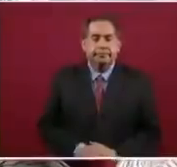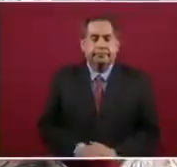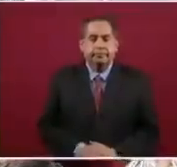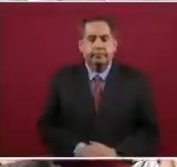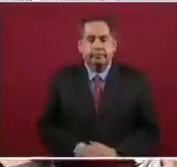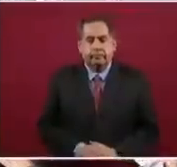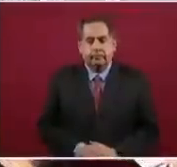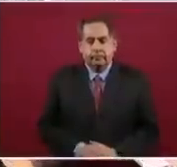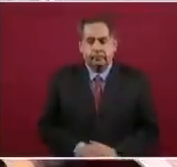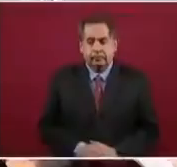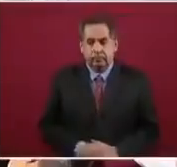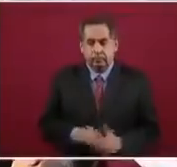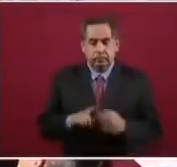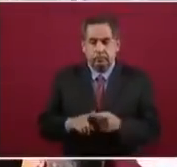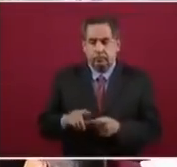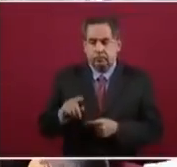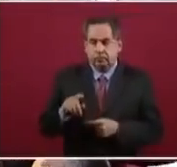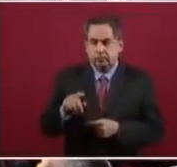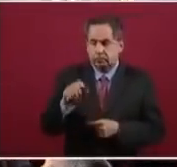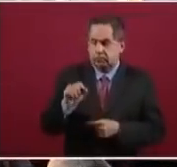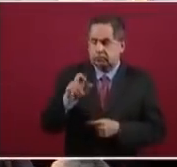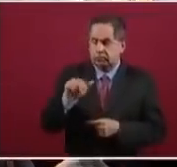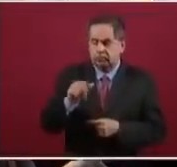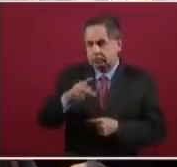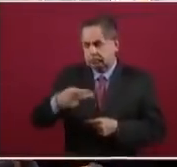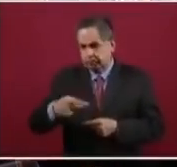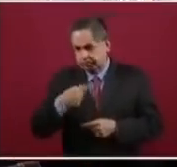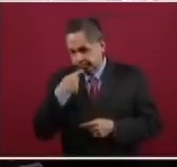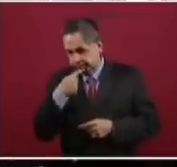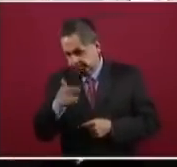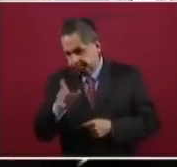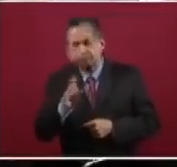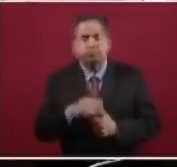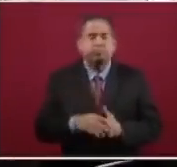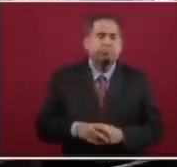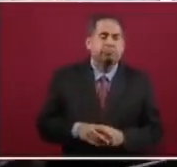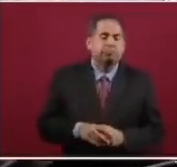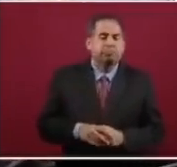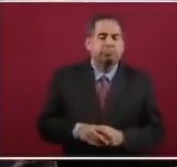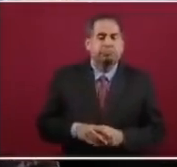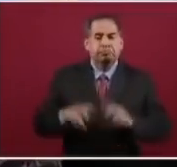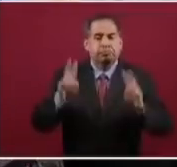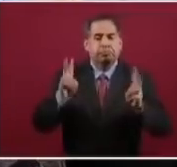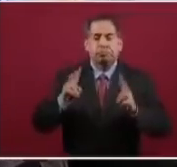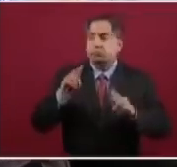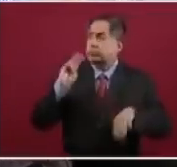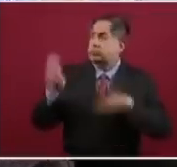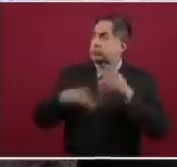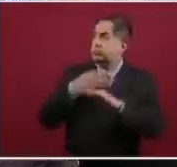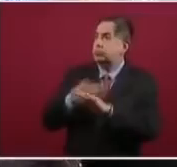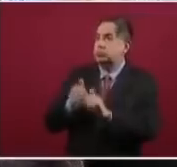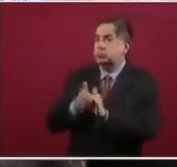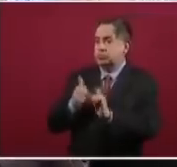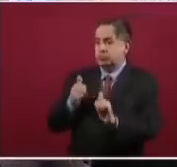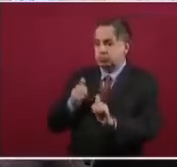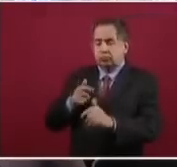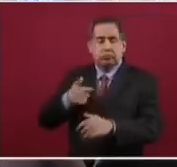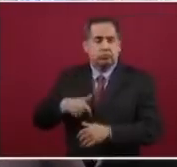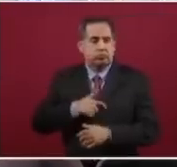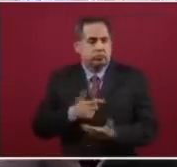después ahora sara pablo hacia hacía referencia a los temas de desaceleración y si el proyecto